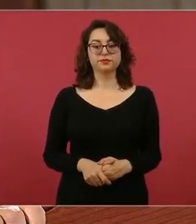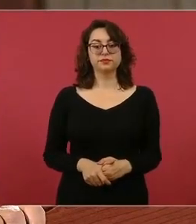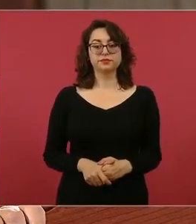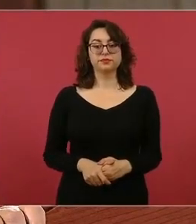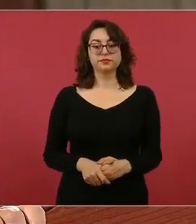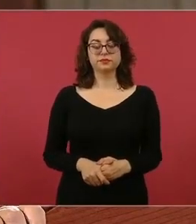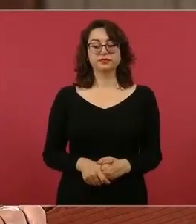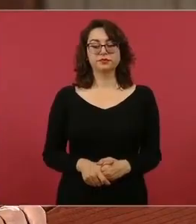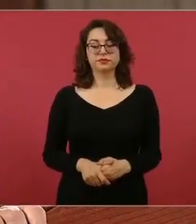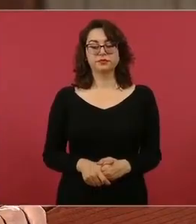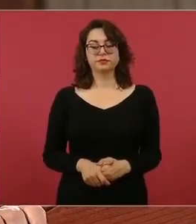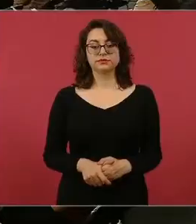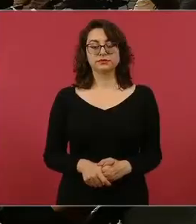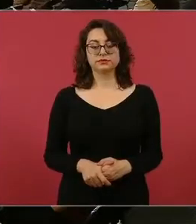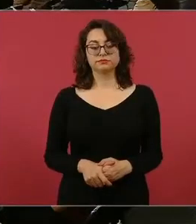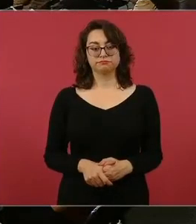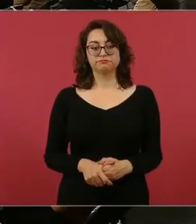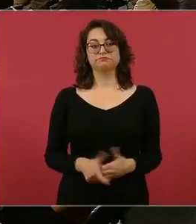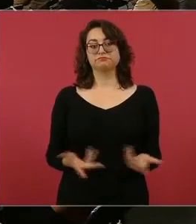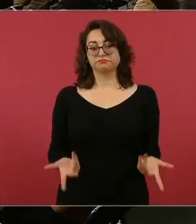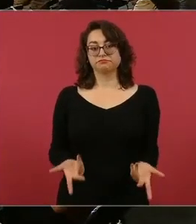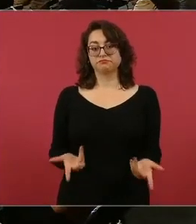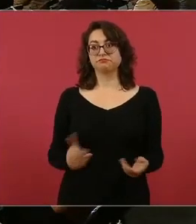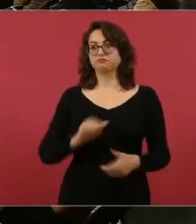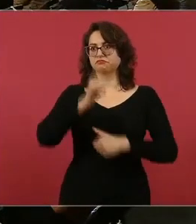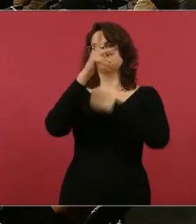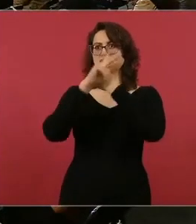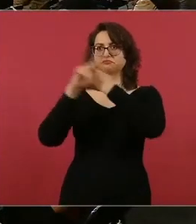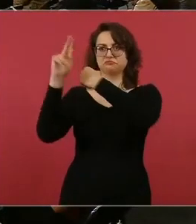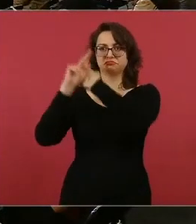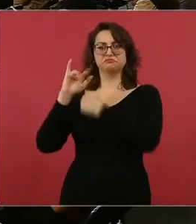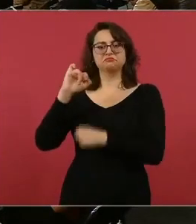O sea, van a seguir llegando inversión extranjera.